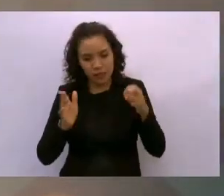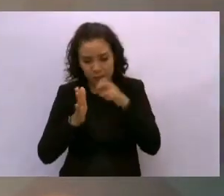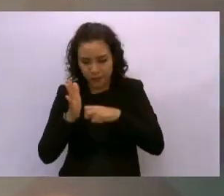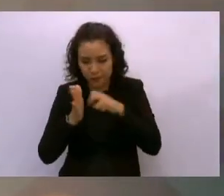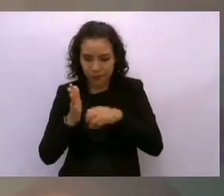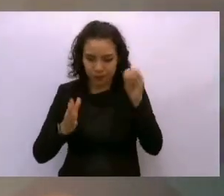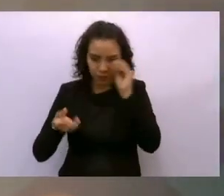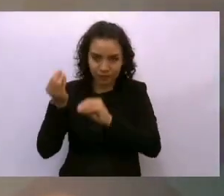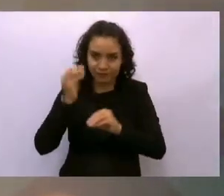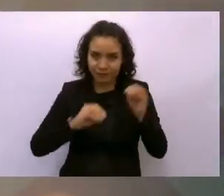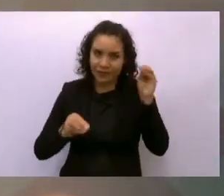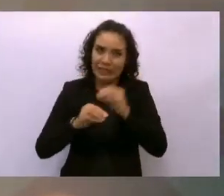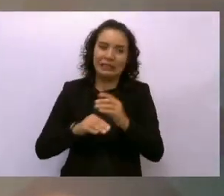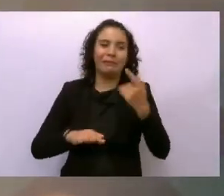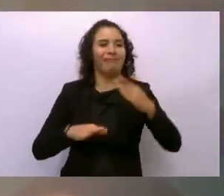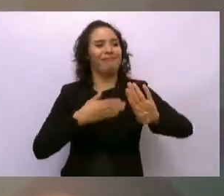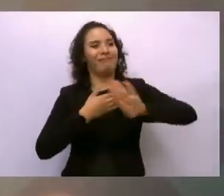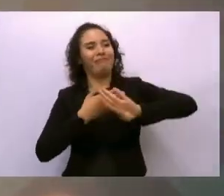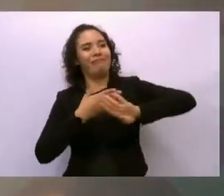enfrentamos una campaña